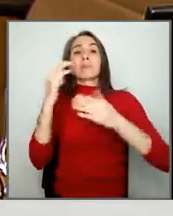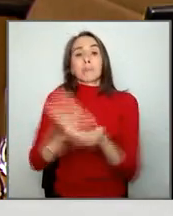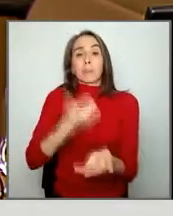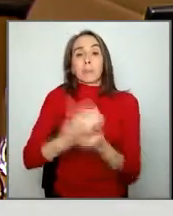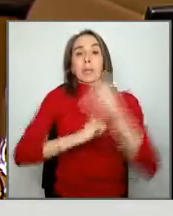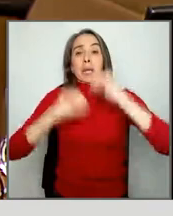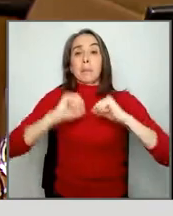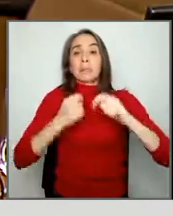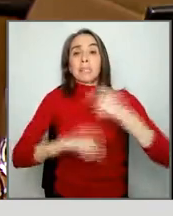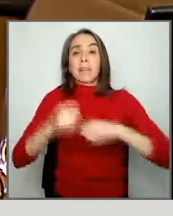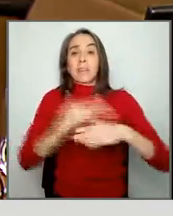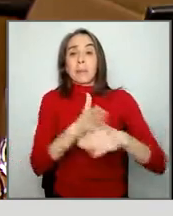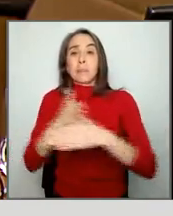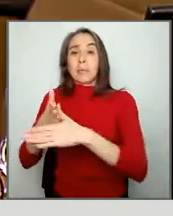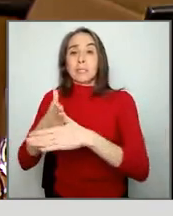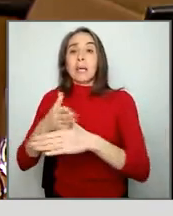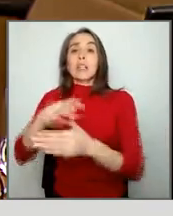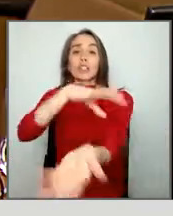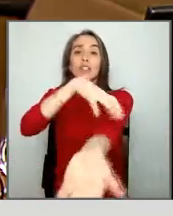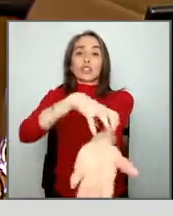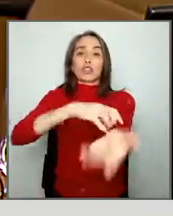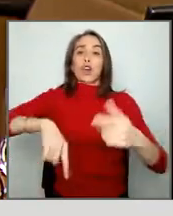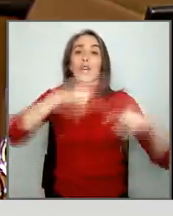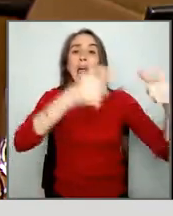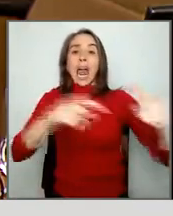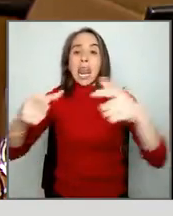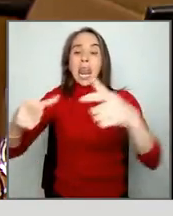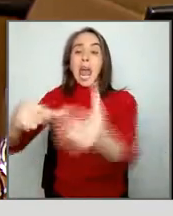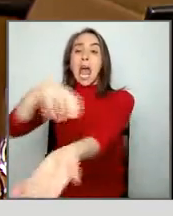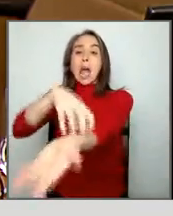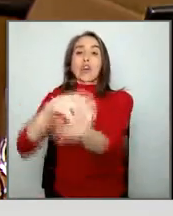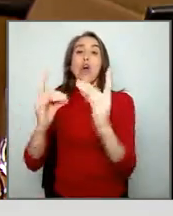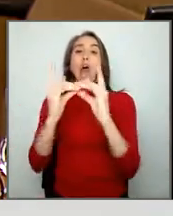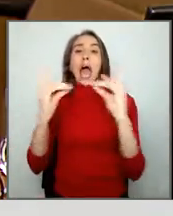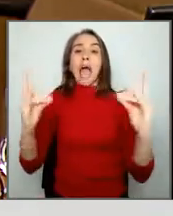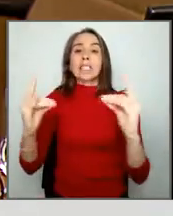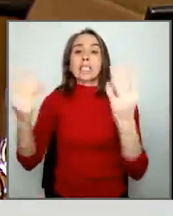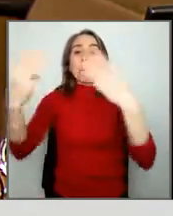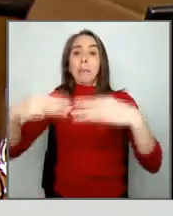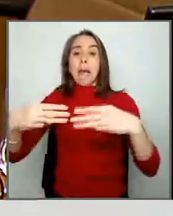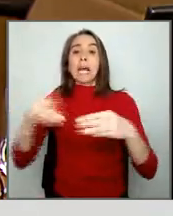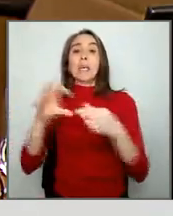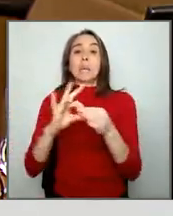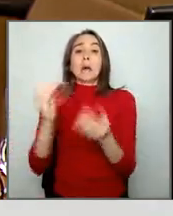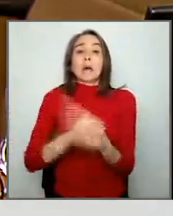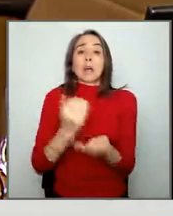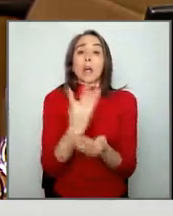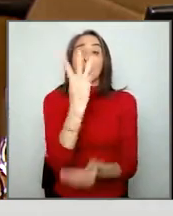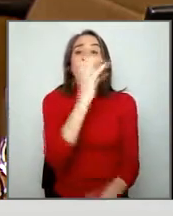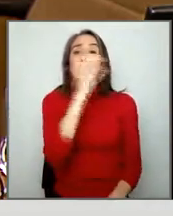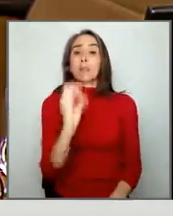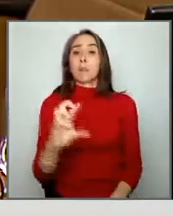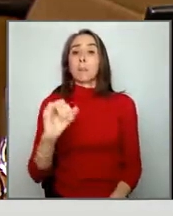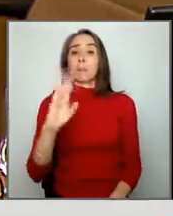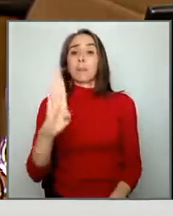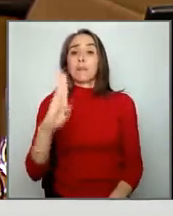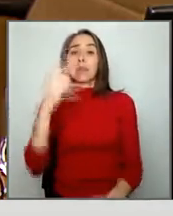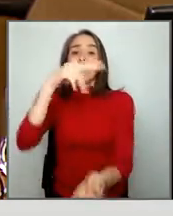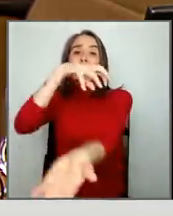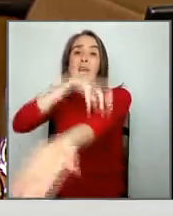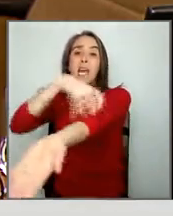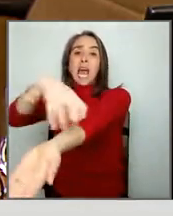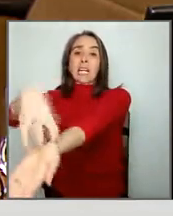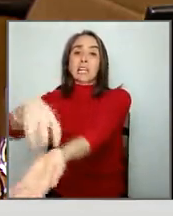en los lagos aysén y Magallanes en algunas regiones el 40% del pib Ese es el aporte